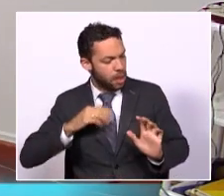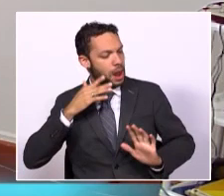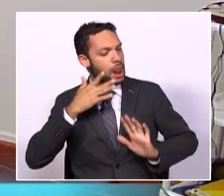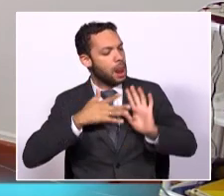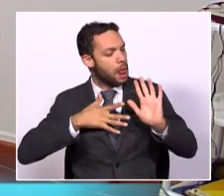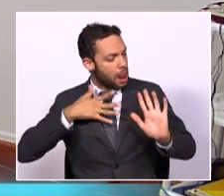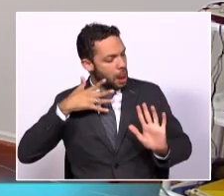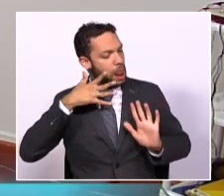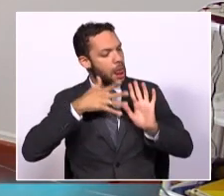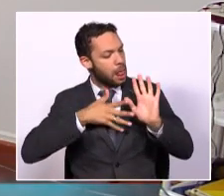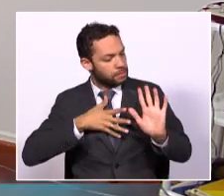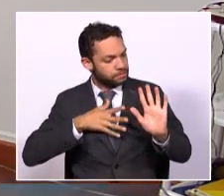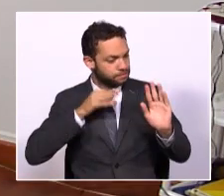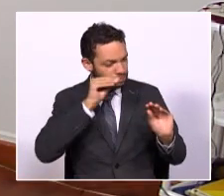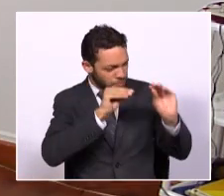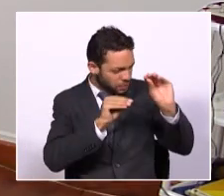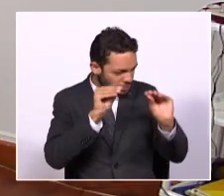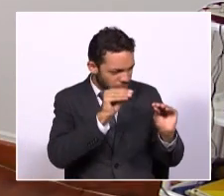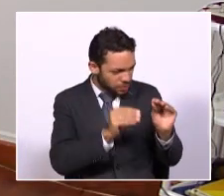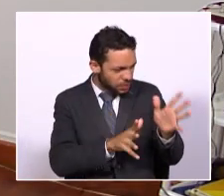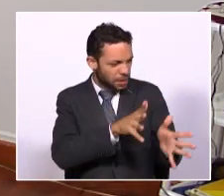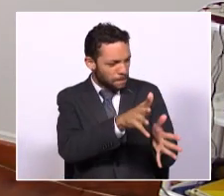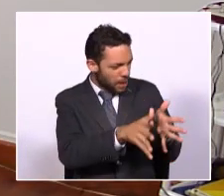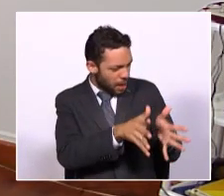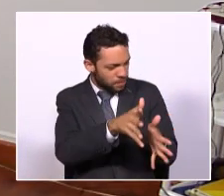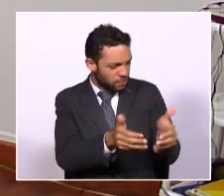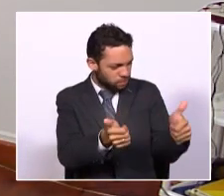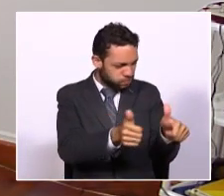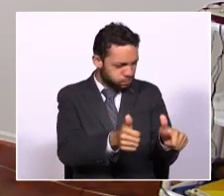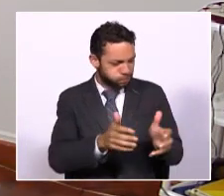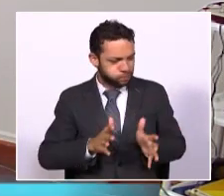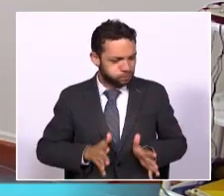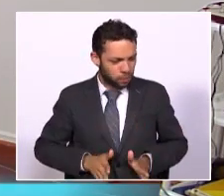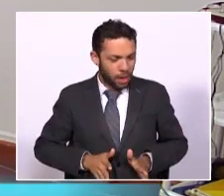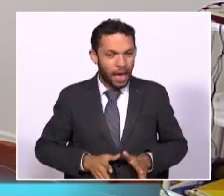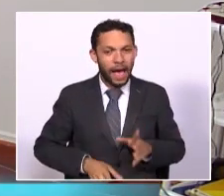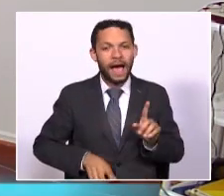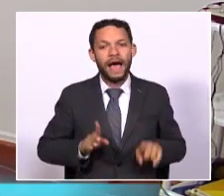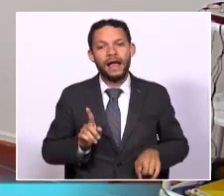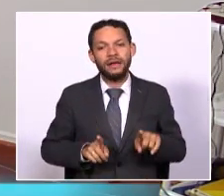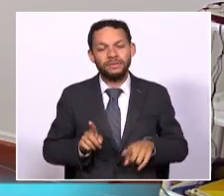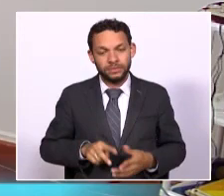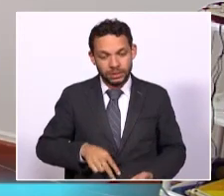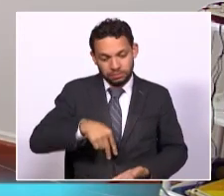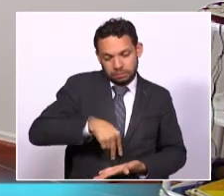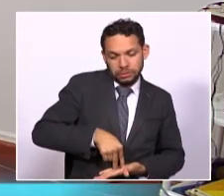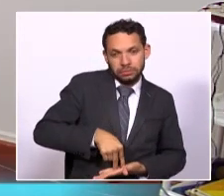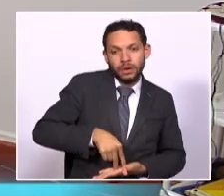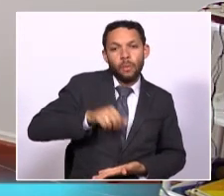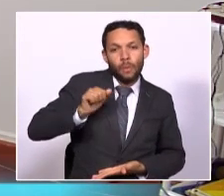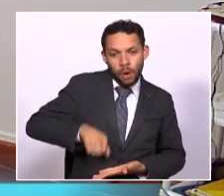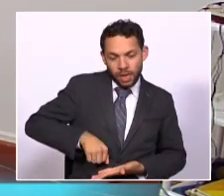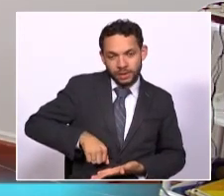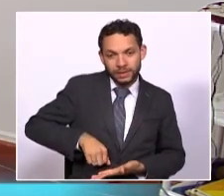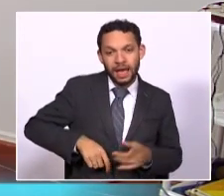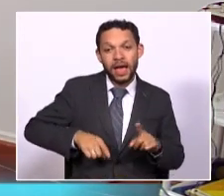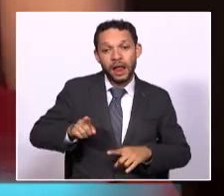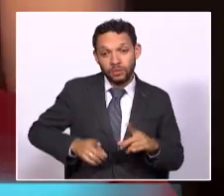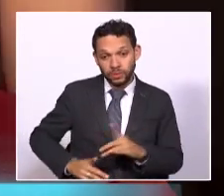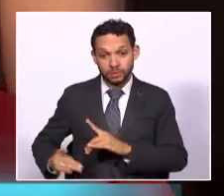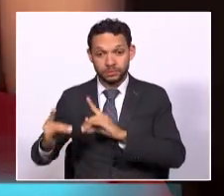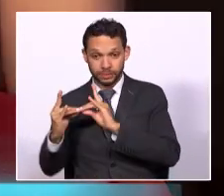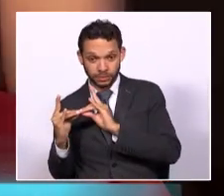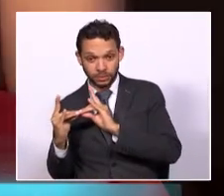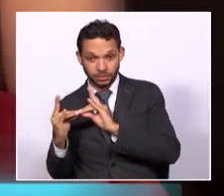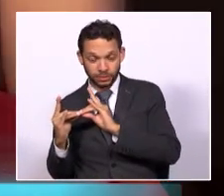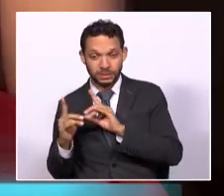modificación de las escuelas. Ya lo que vamos a ver son las quiropraxias en posturas de pie. No siempre se necesita una camilla, podemos hacer maniobras de quiropraxias de pie, que hace parte de la